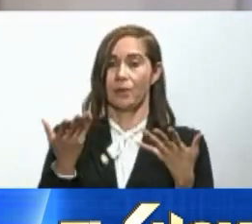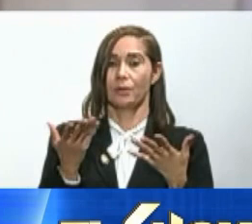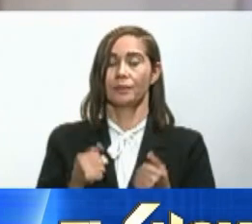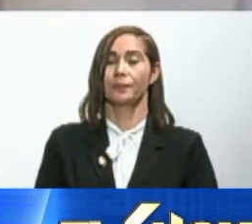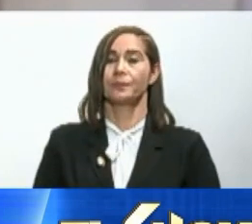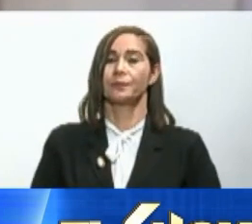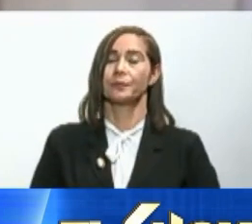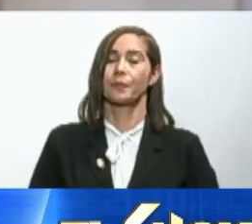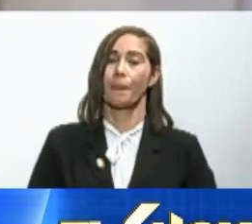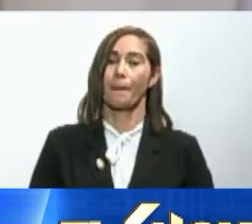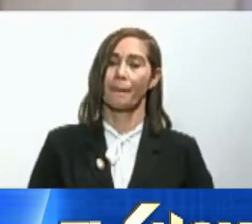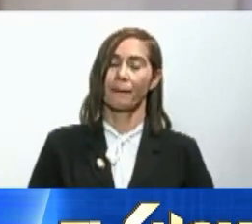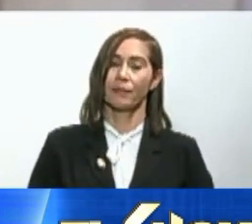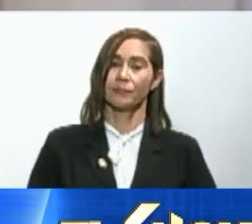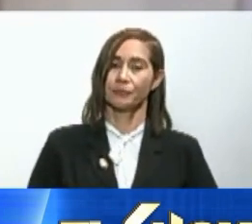eléctrico.